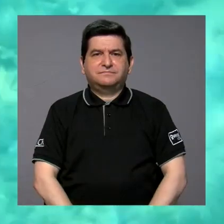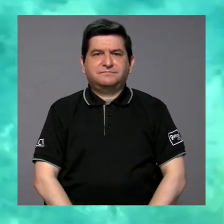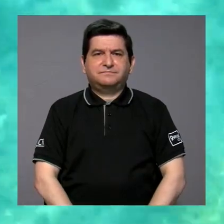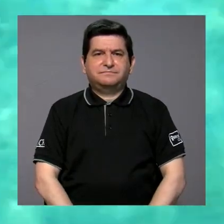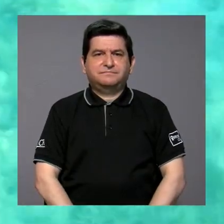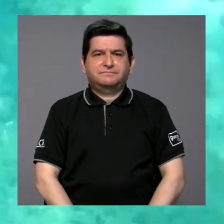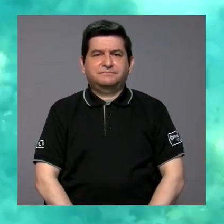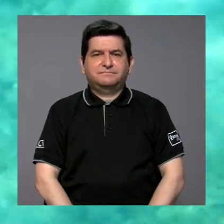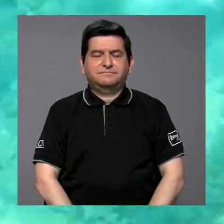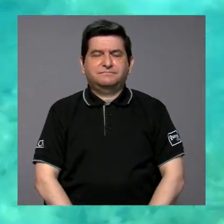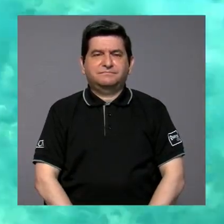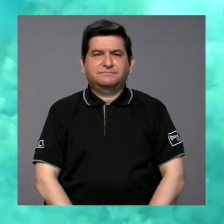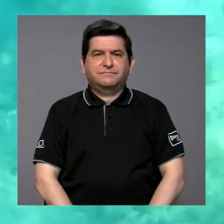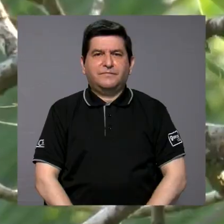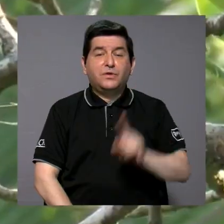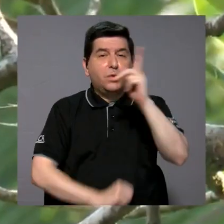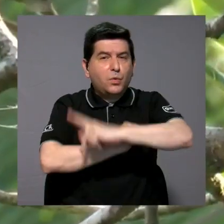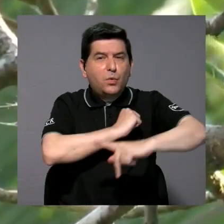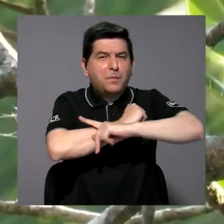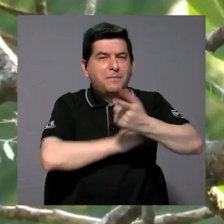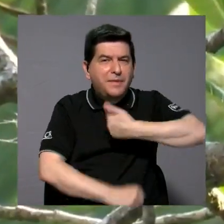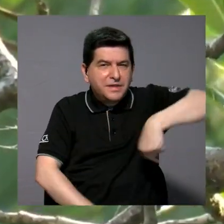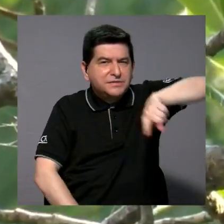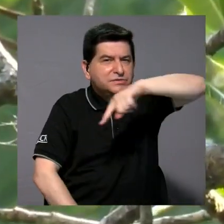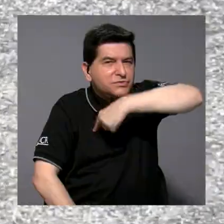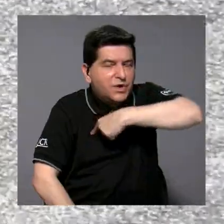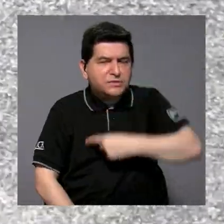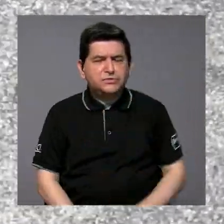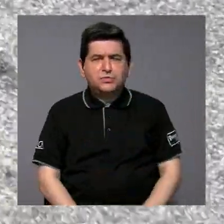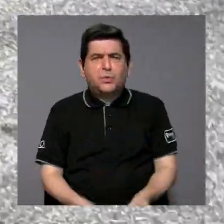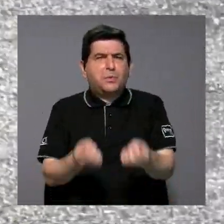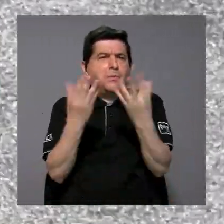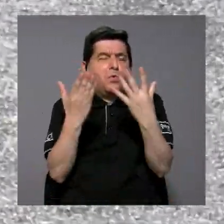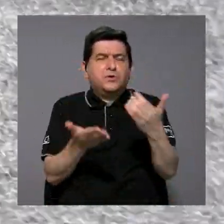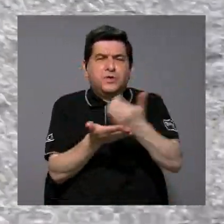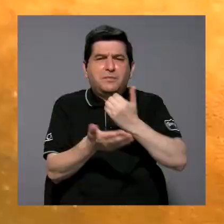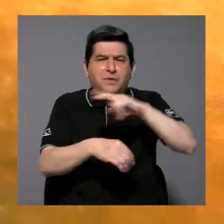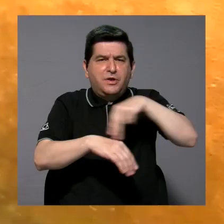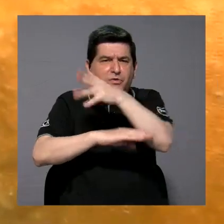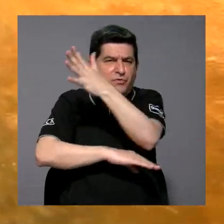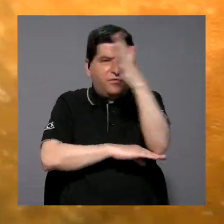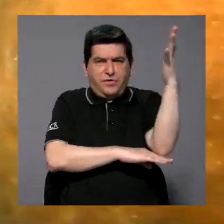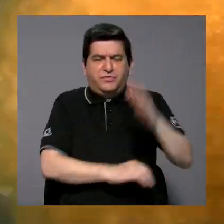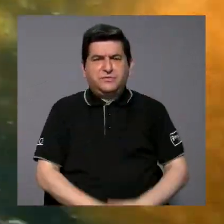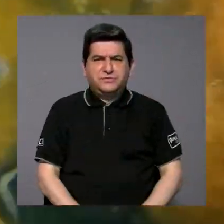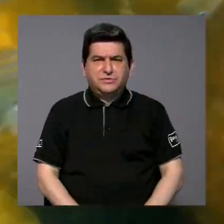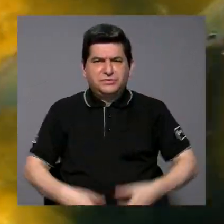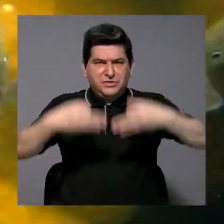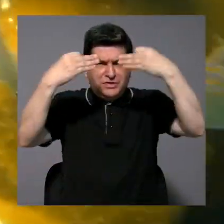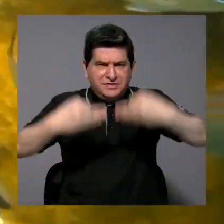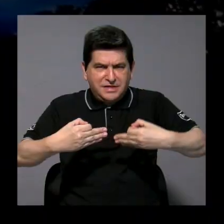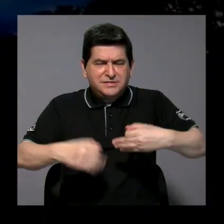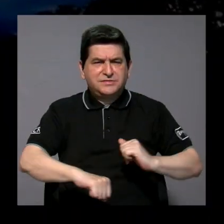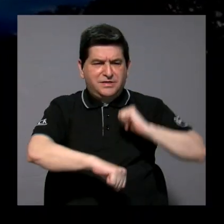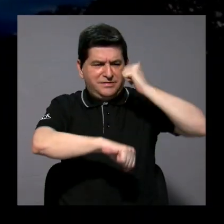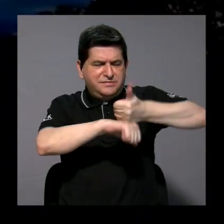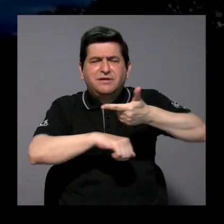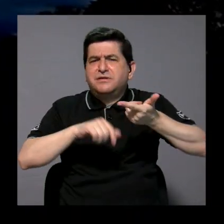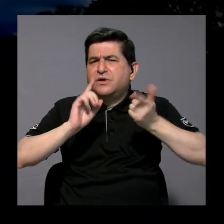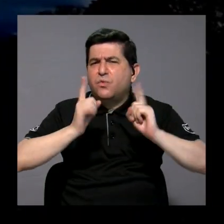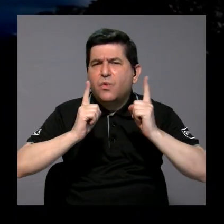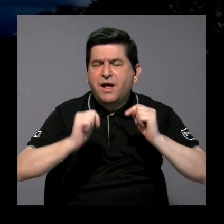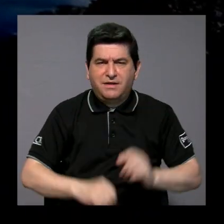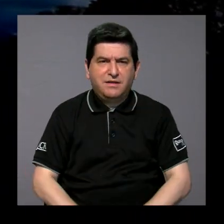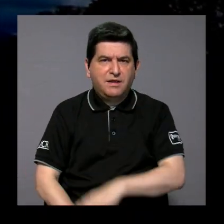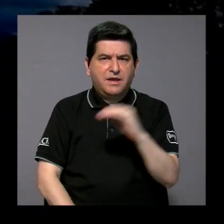Entonces, en un país como el nuestro, tan rico en recursos naturales, ¿cuáles son las medidas que se deben implementar? ¿Y qué